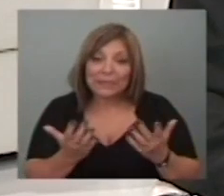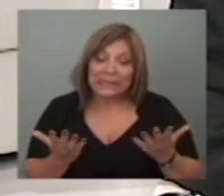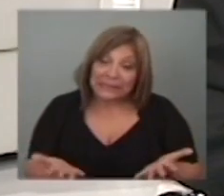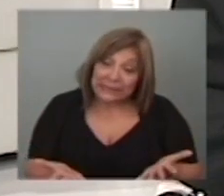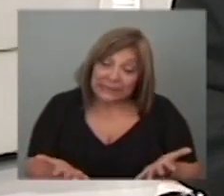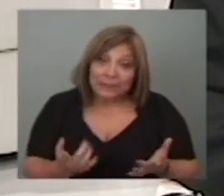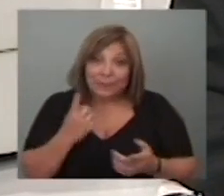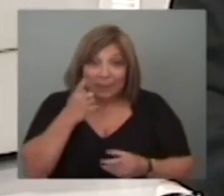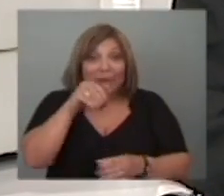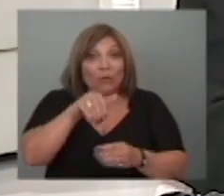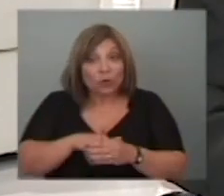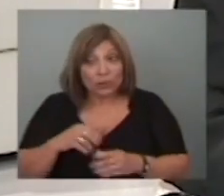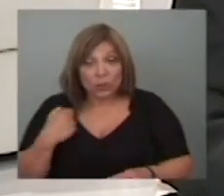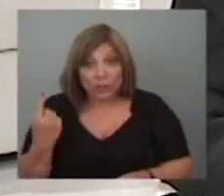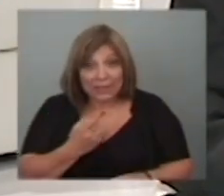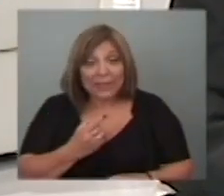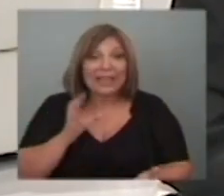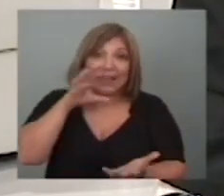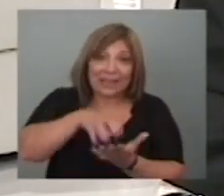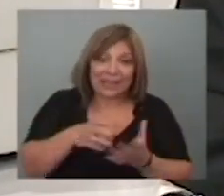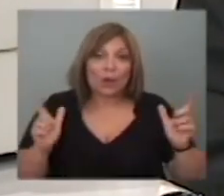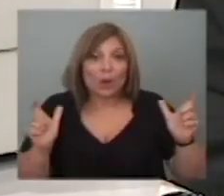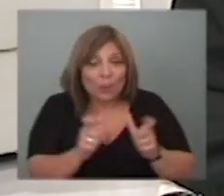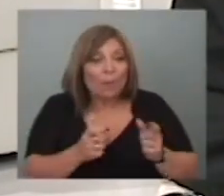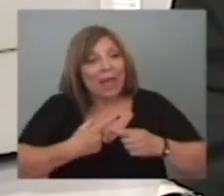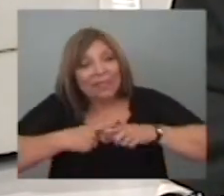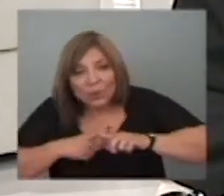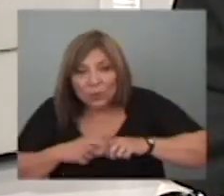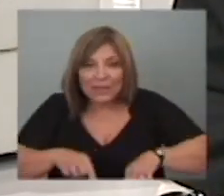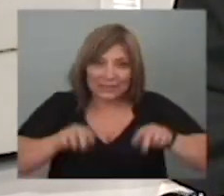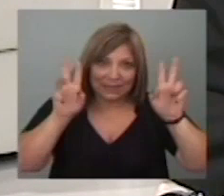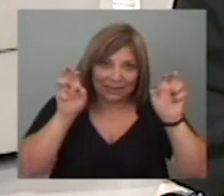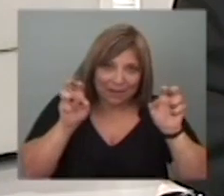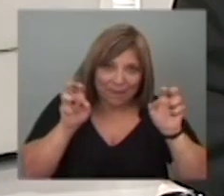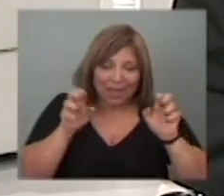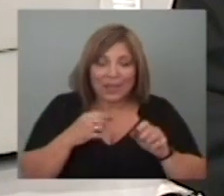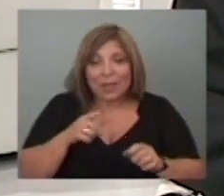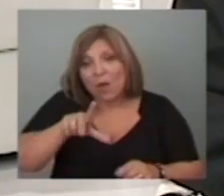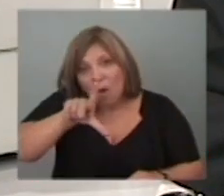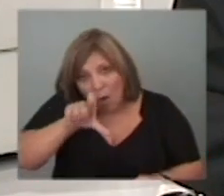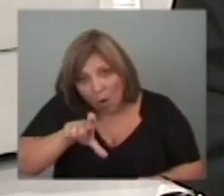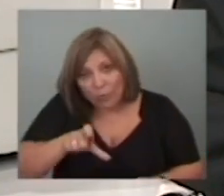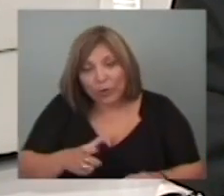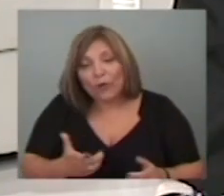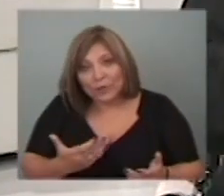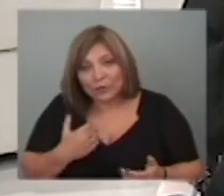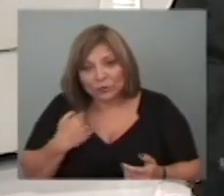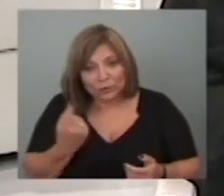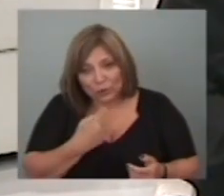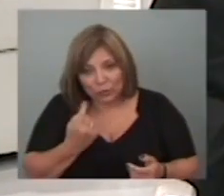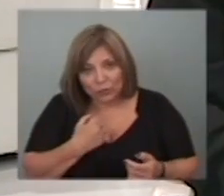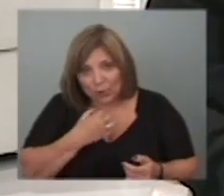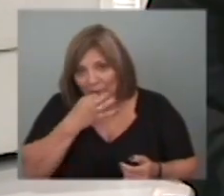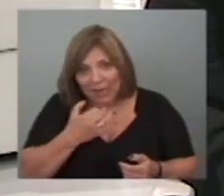Mirá, se votó primero la instalación de la comisión para tratar el tema. Obviamente que nosotros estamos absolutamente, y esto lo